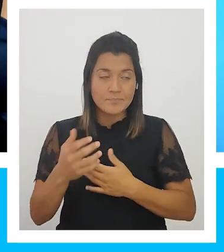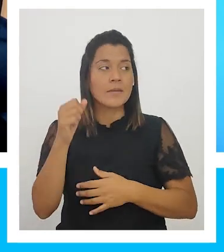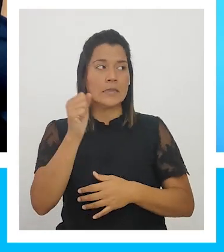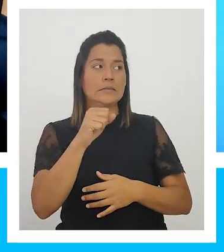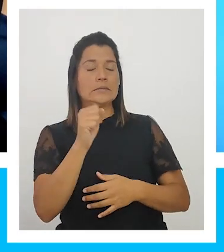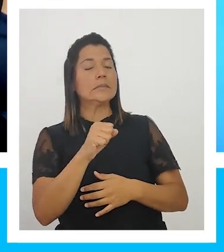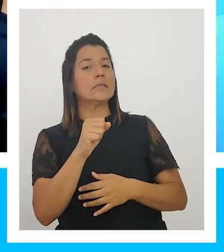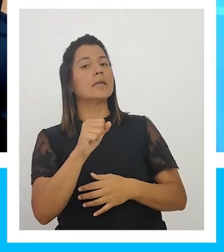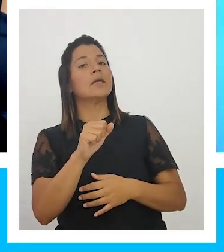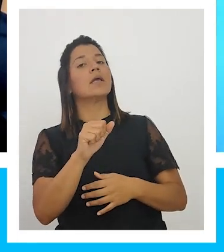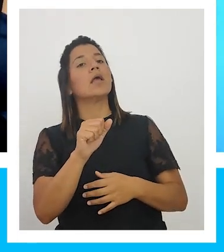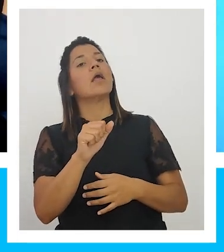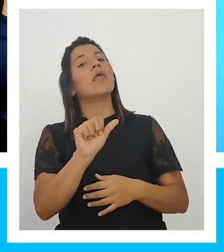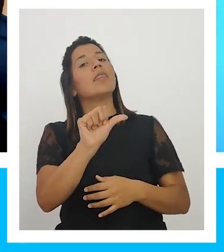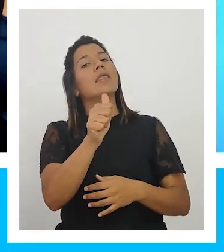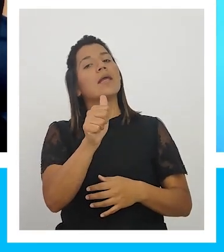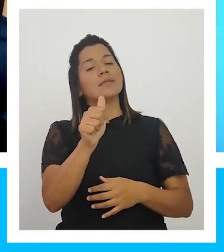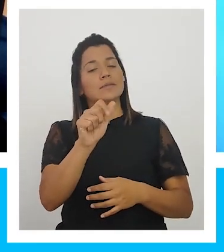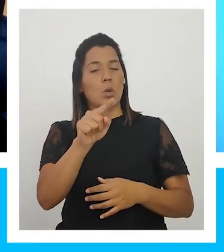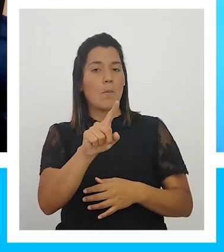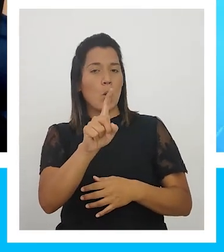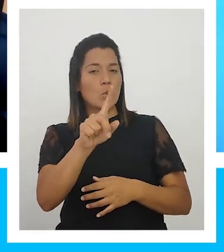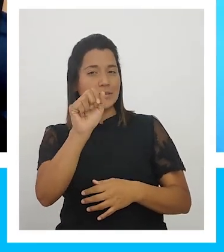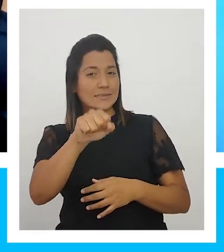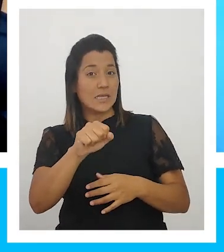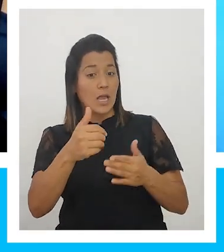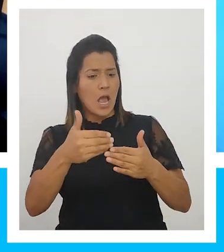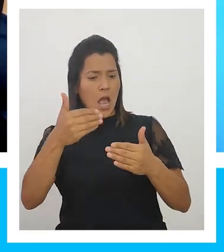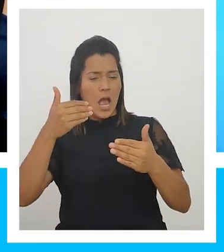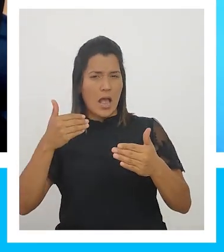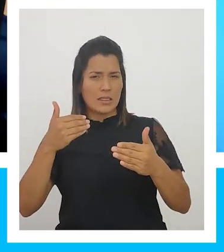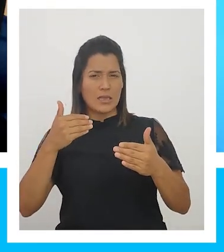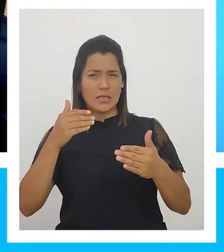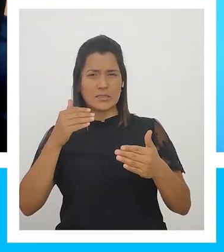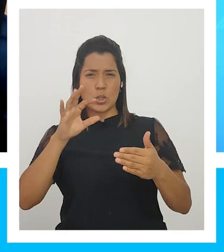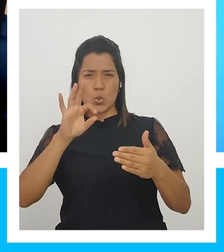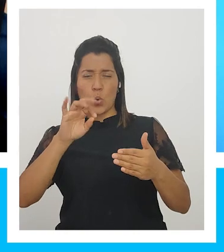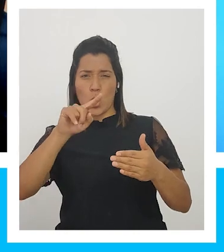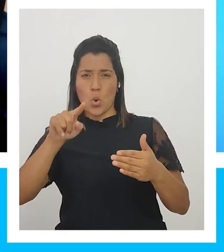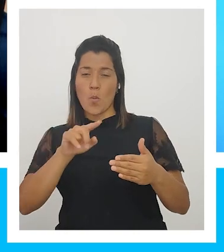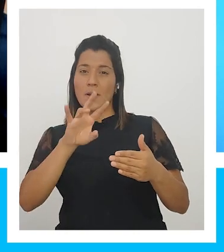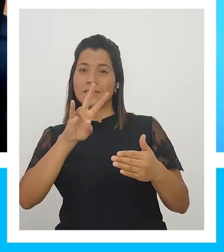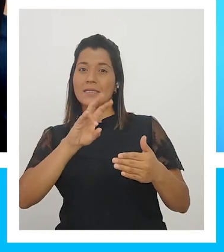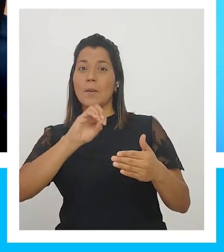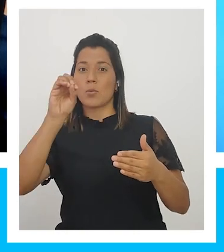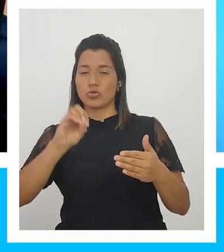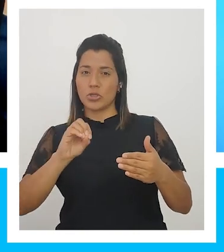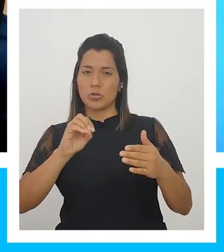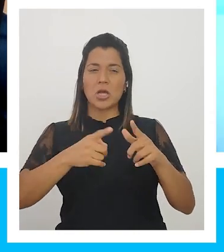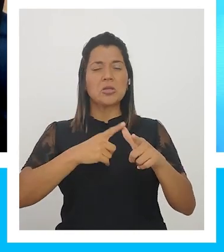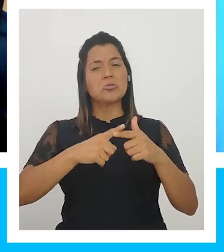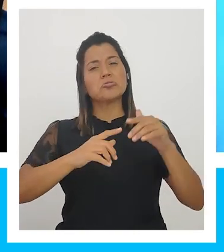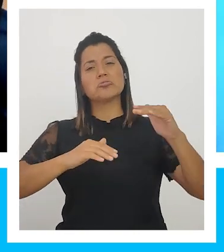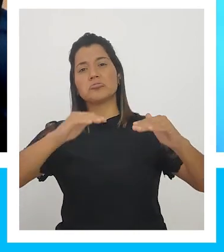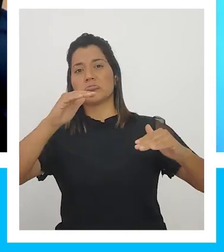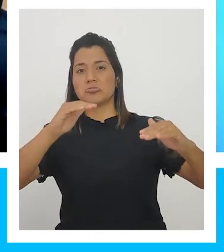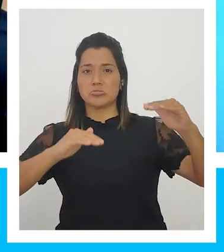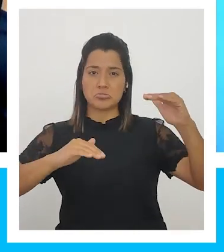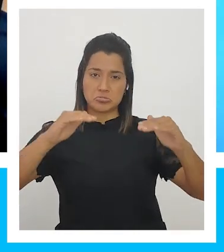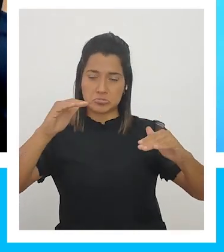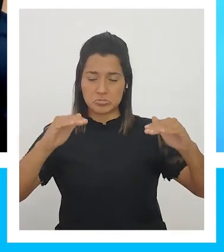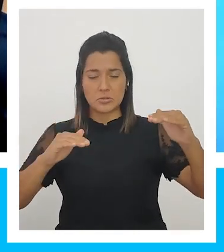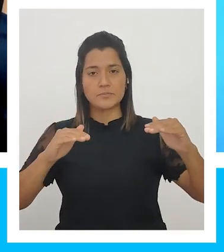dígitos, ¿verdad? Hace un mes atrás fue de 1 dígito, fue de 9,7, así que digamos que anda oscilando la